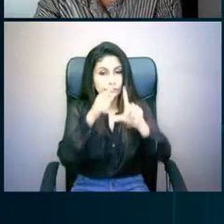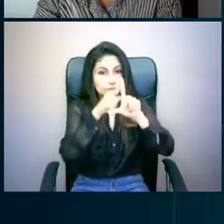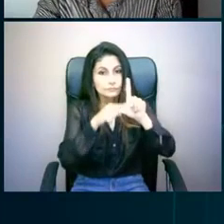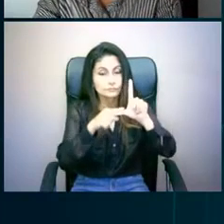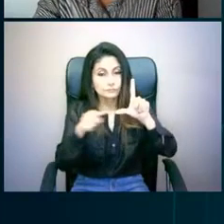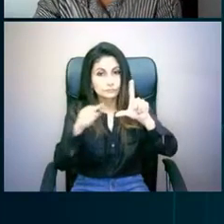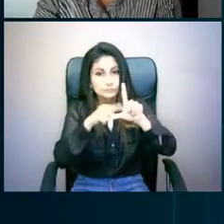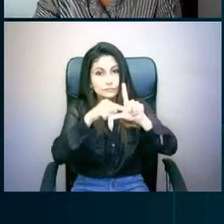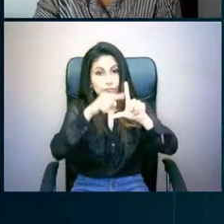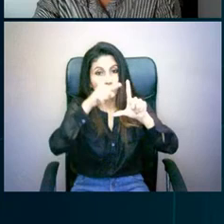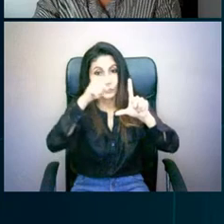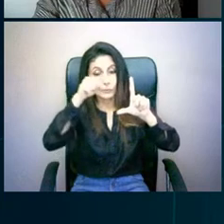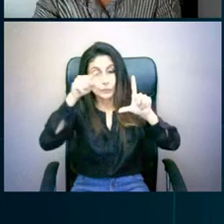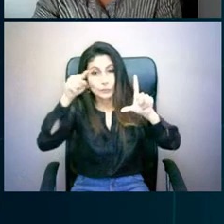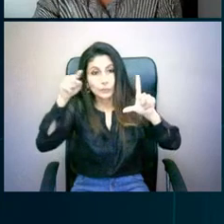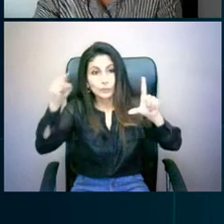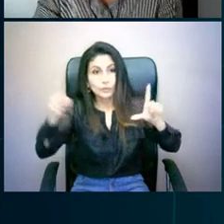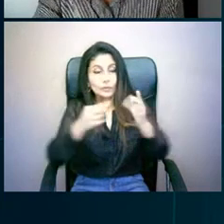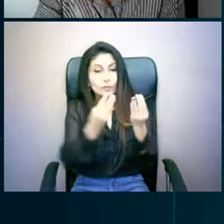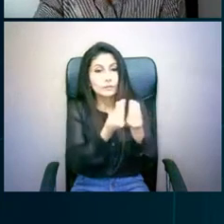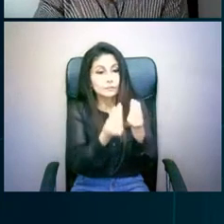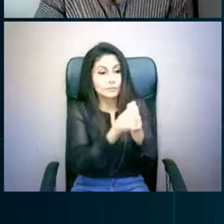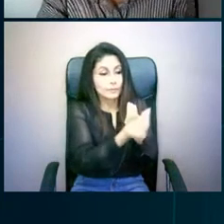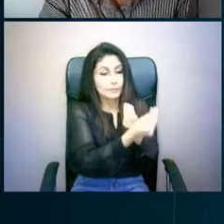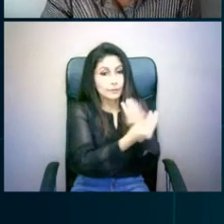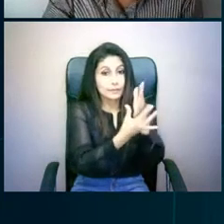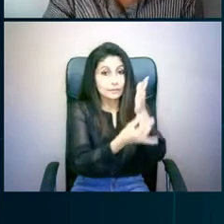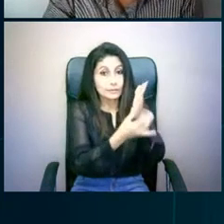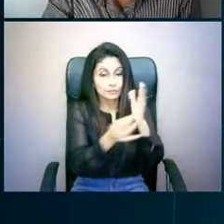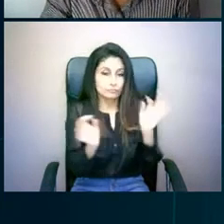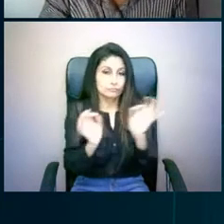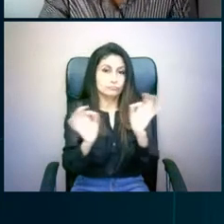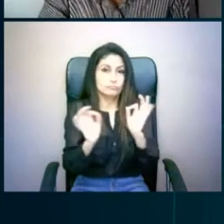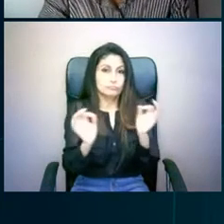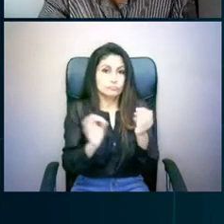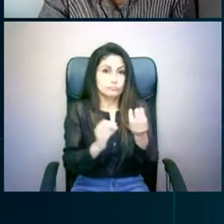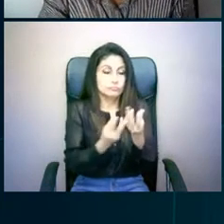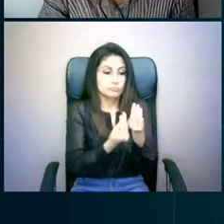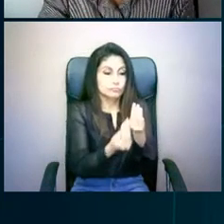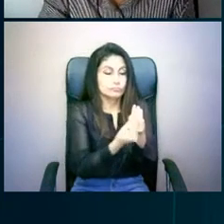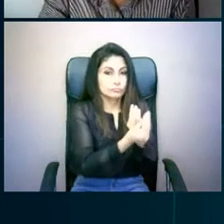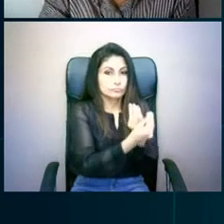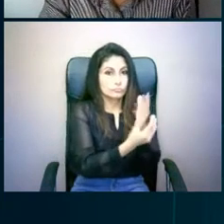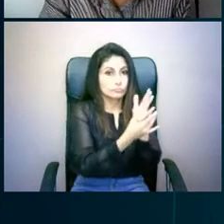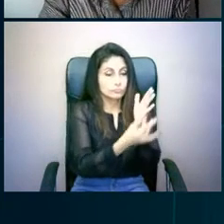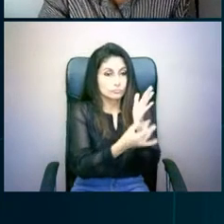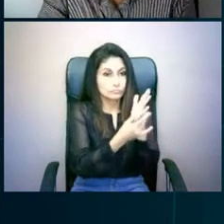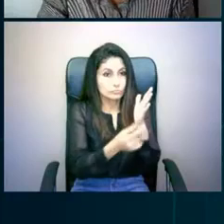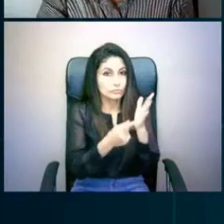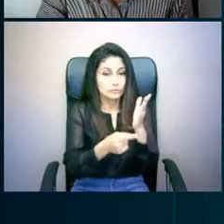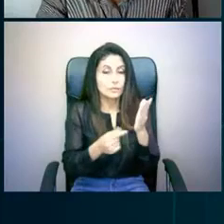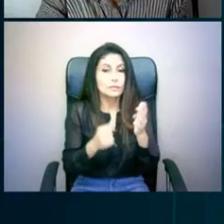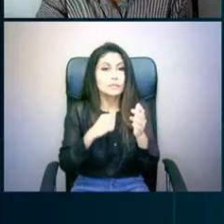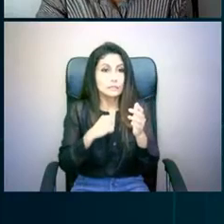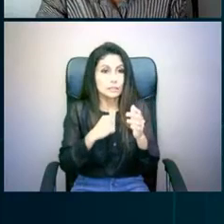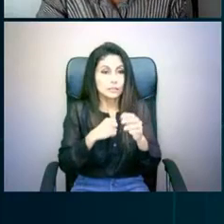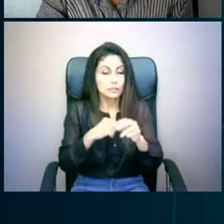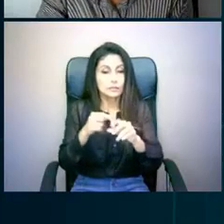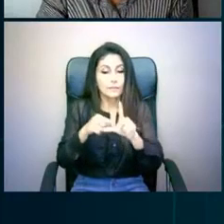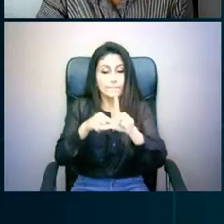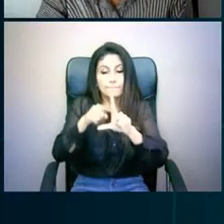sin extracción de lípidos, ¿cierto? Entonces, sin extracción de lípidos se tiene una mayor producción de